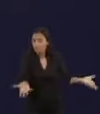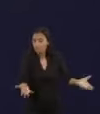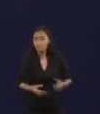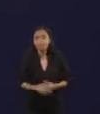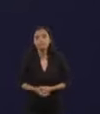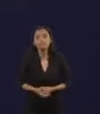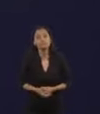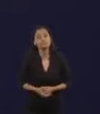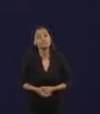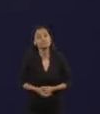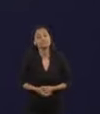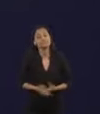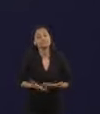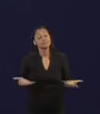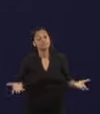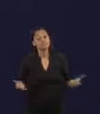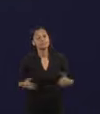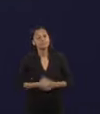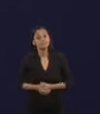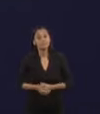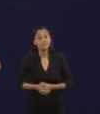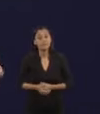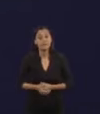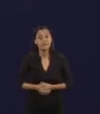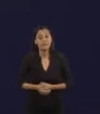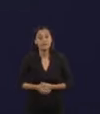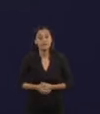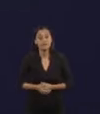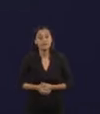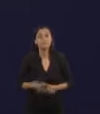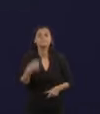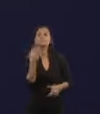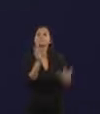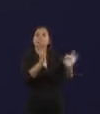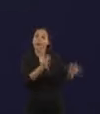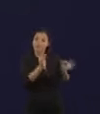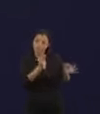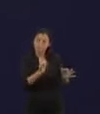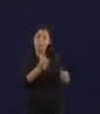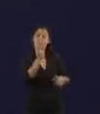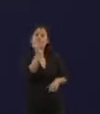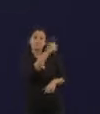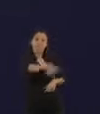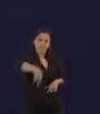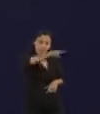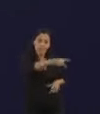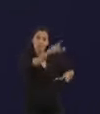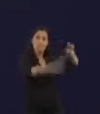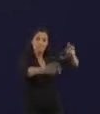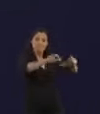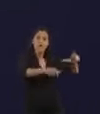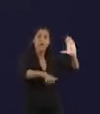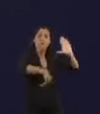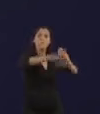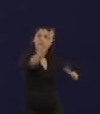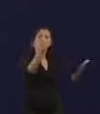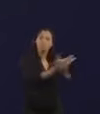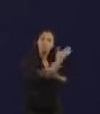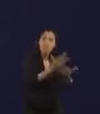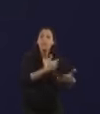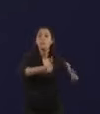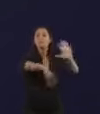ello eh efectivamente entendemos Quiénes son los más vulnerables y entendemos Quiénes son los que necesitan mayor asistencia así